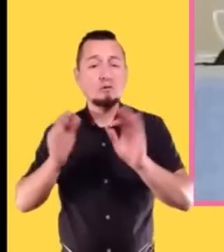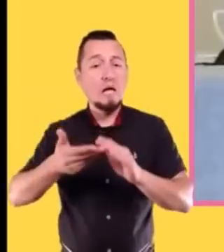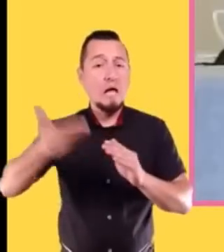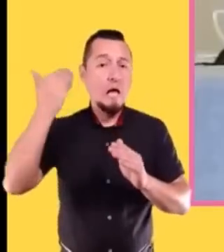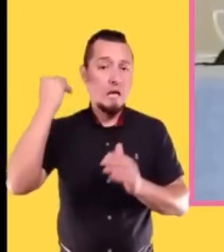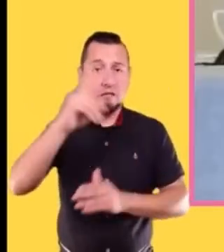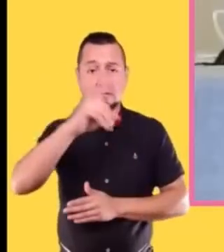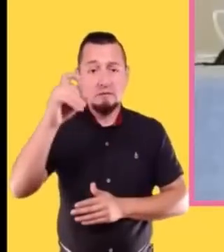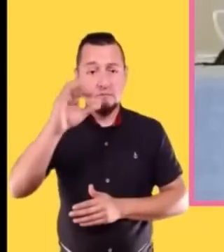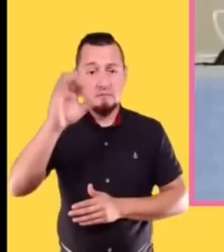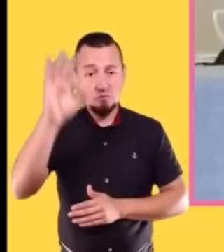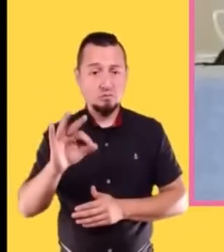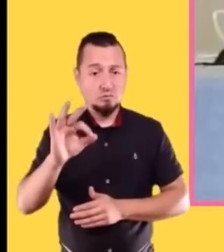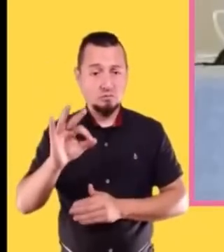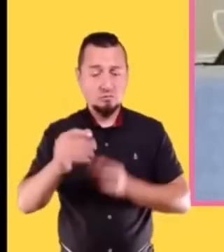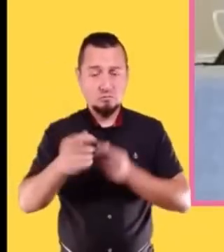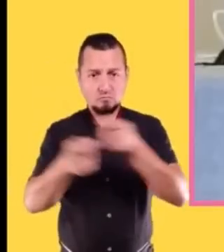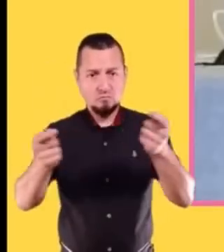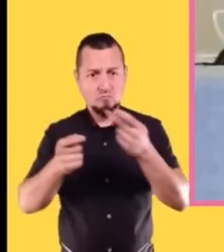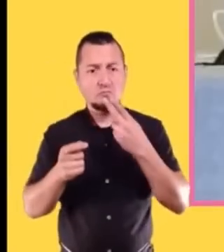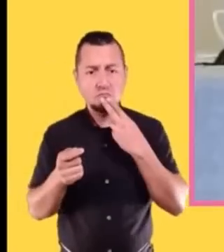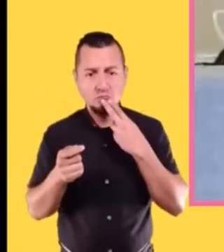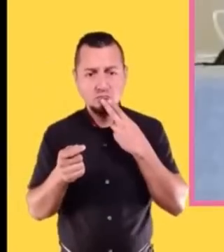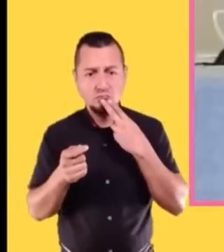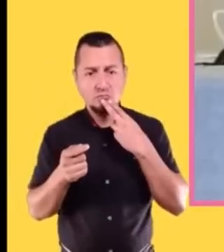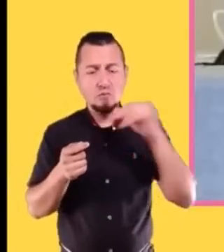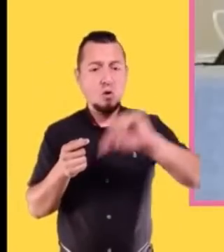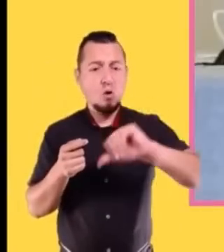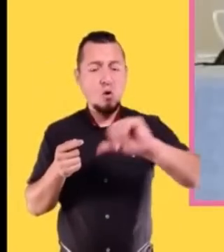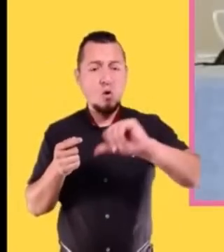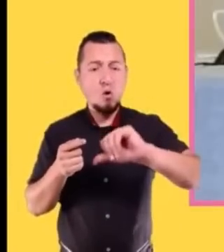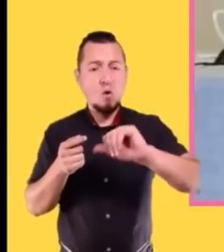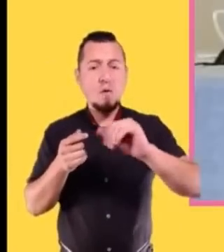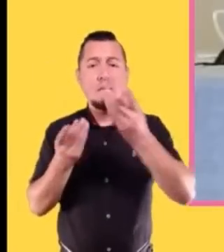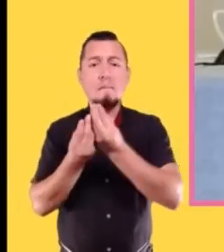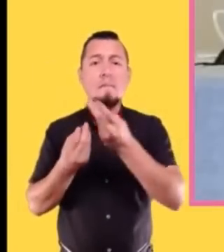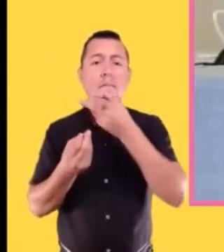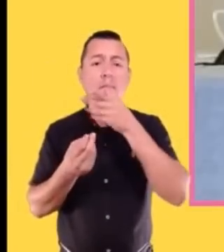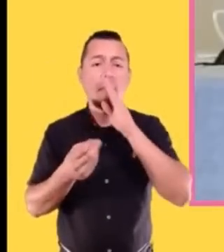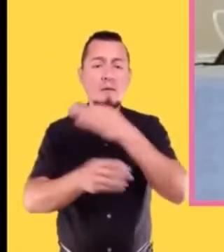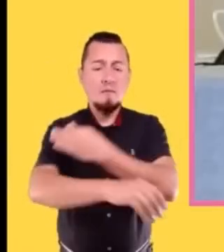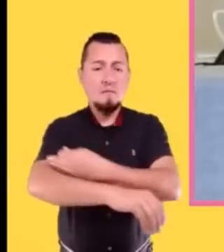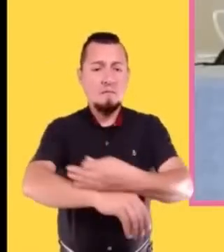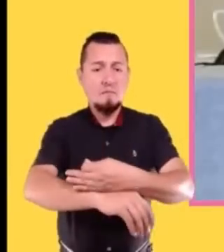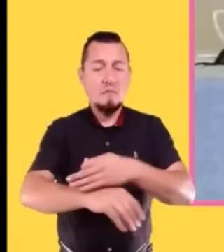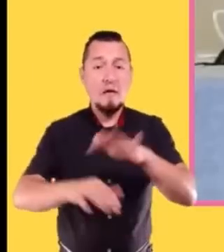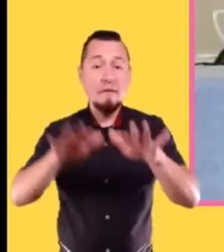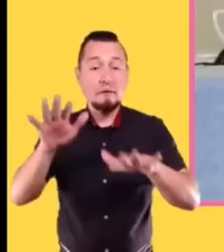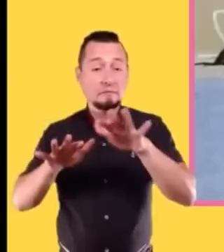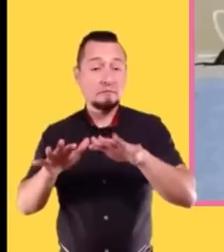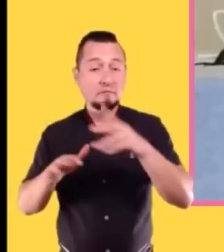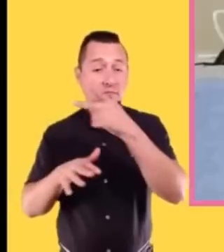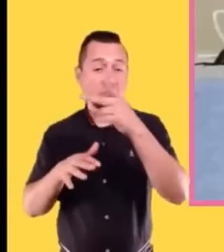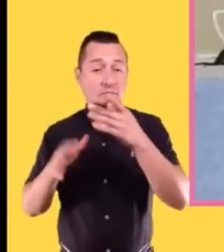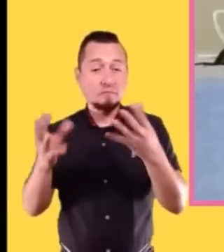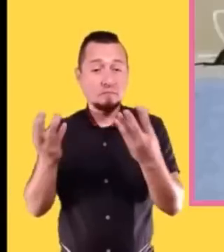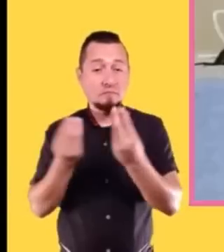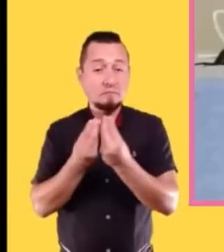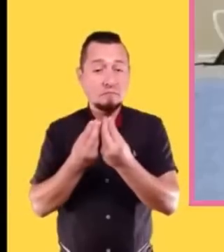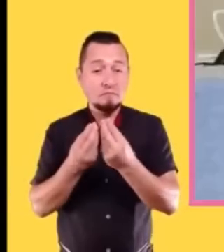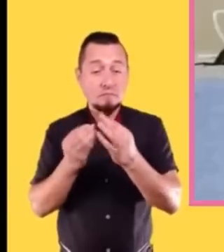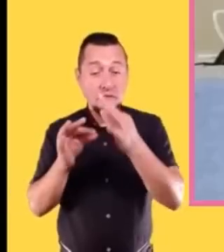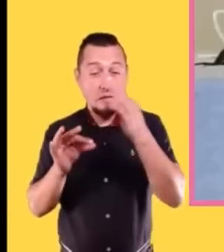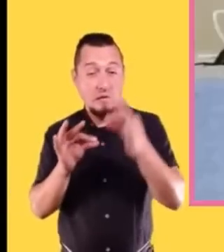libros y todos se utilizan. ¿En qué medida? Creo que los padres de familia lo pueden ver. Hay veces que se termina completito el libro oficial y depende